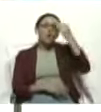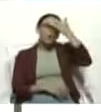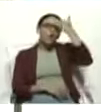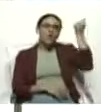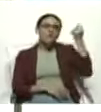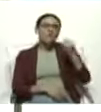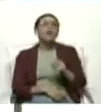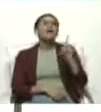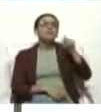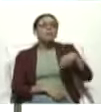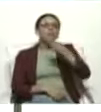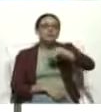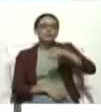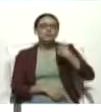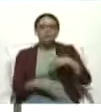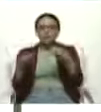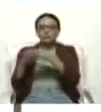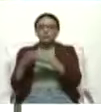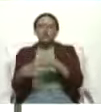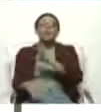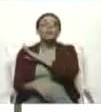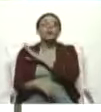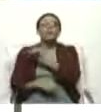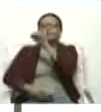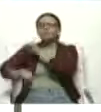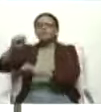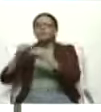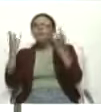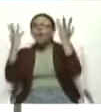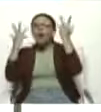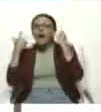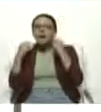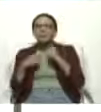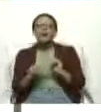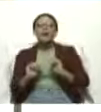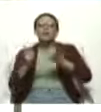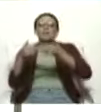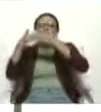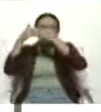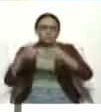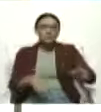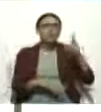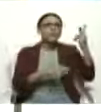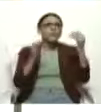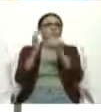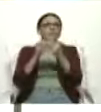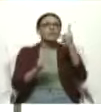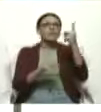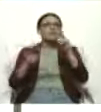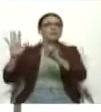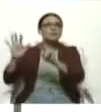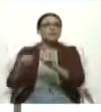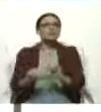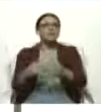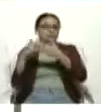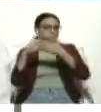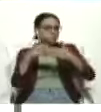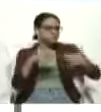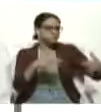al Maltrato Animal, el cual desde el año 2017 hasta la fecha